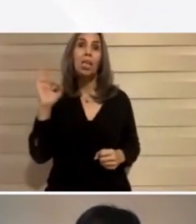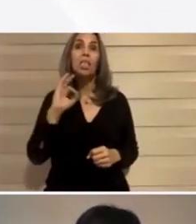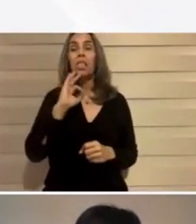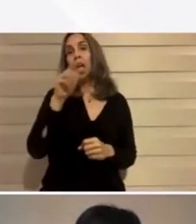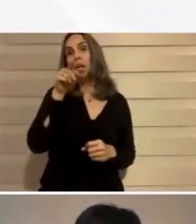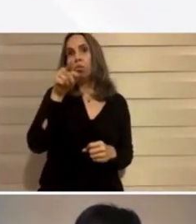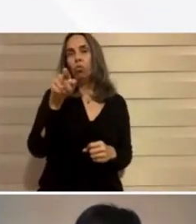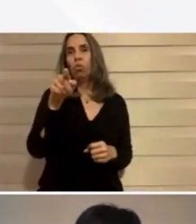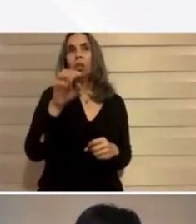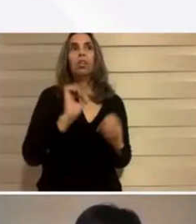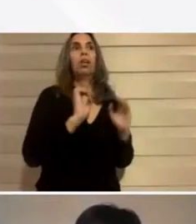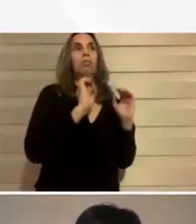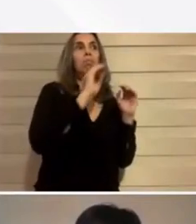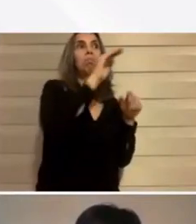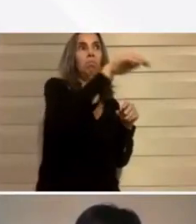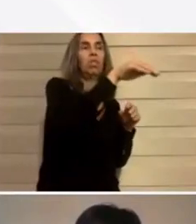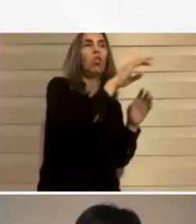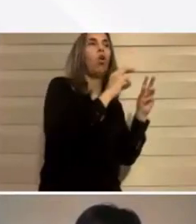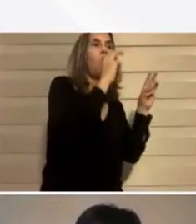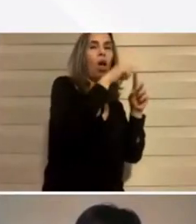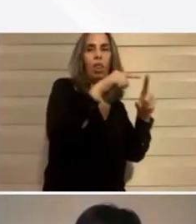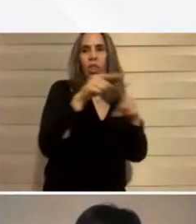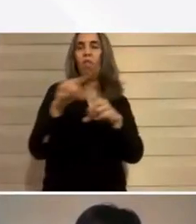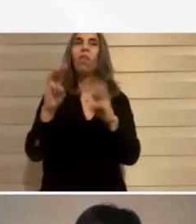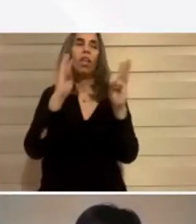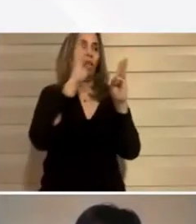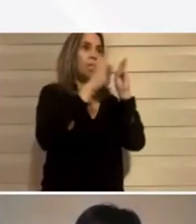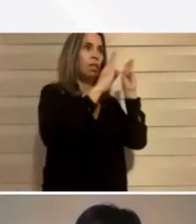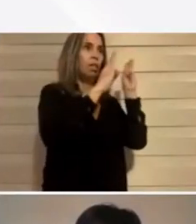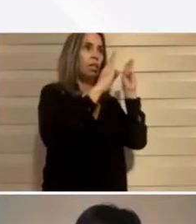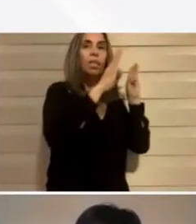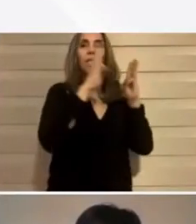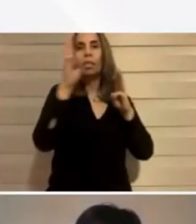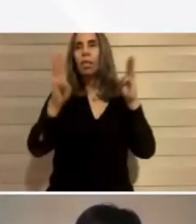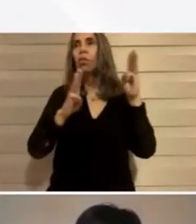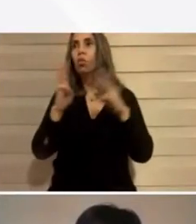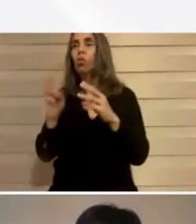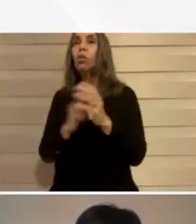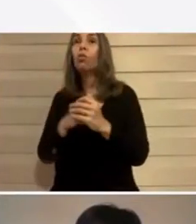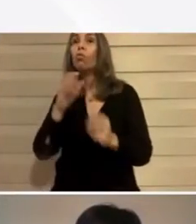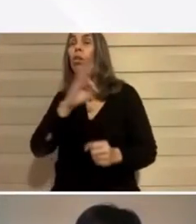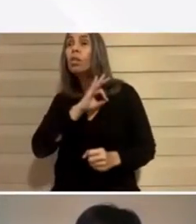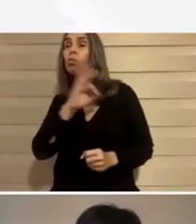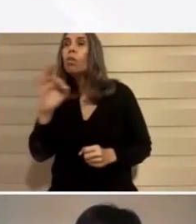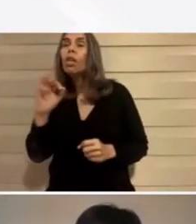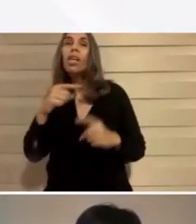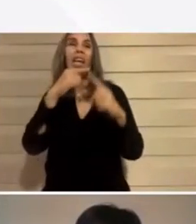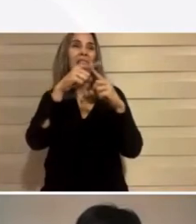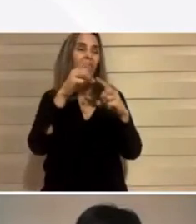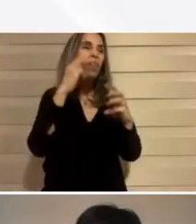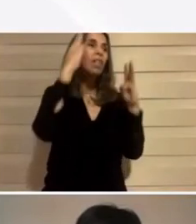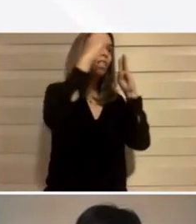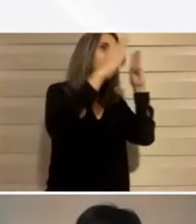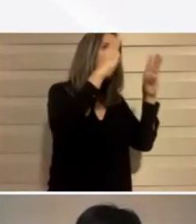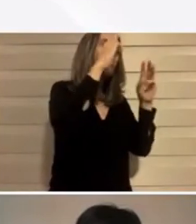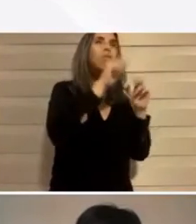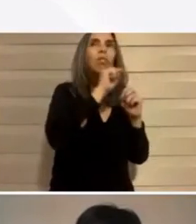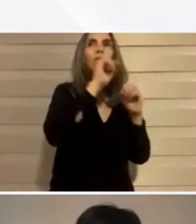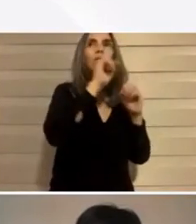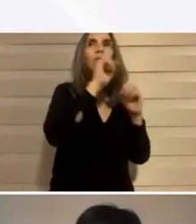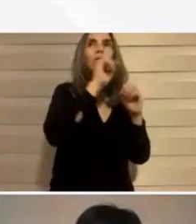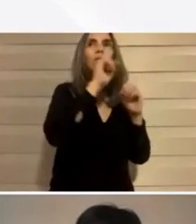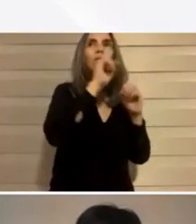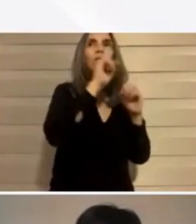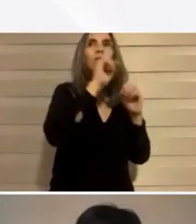invito a que vayan y que jueguen a descubrir estos conceptos de la ciencia. En el caso del MIDE, a lo que